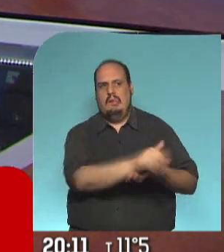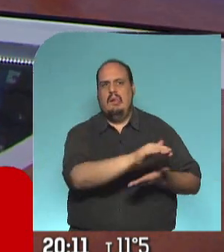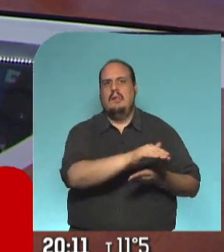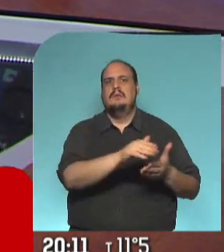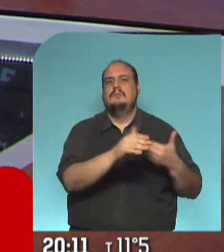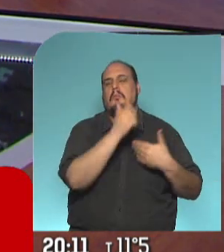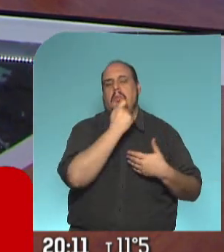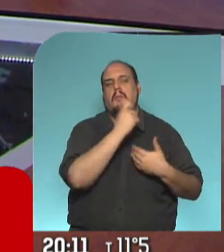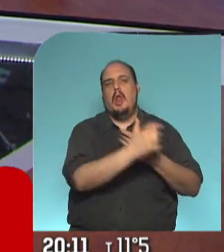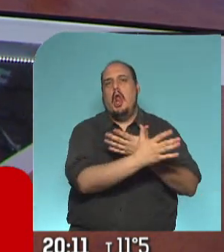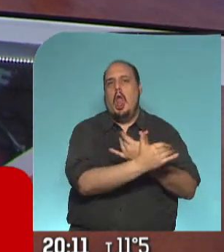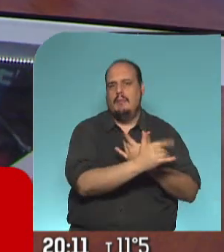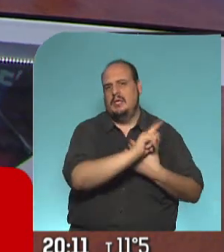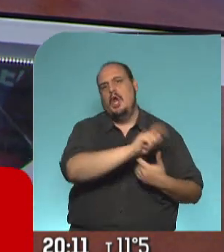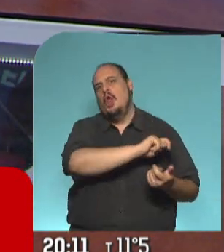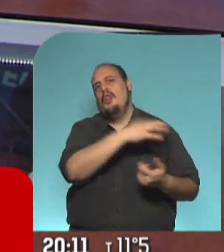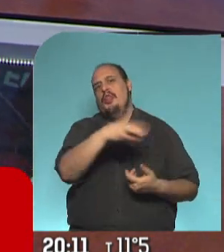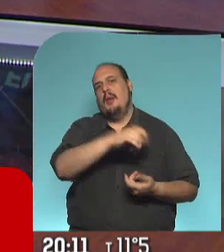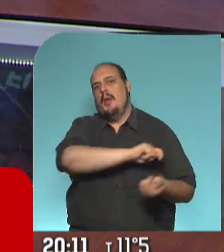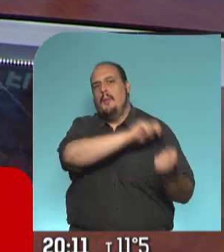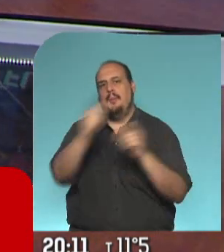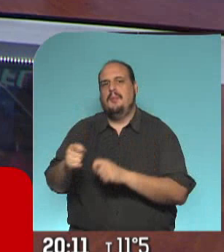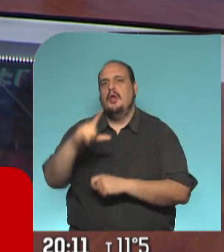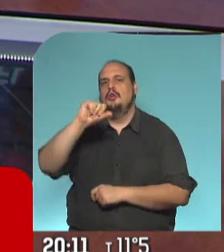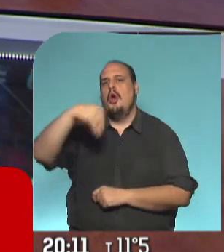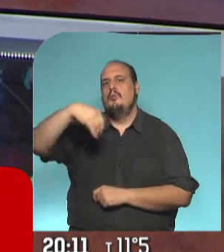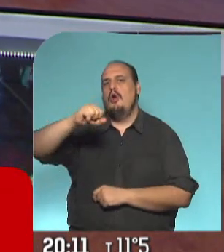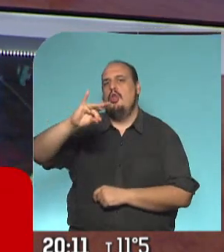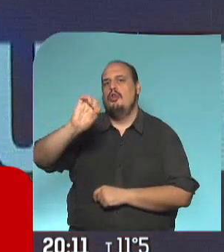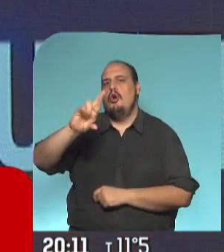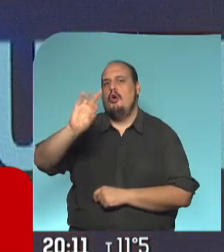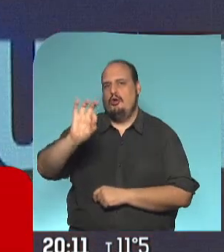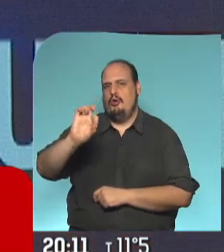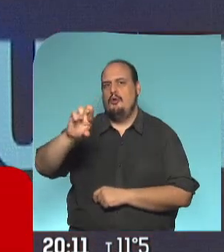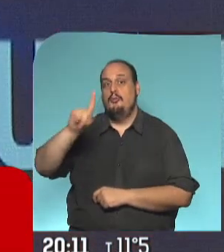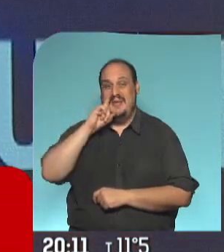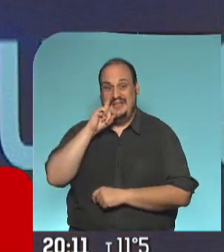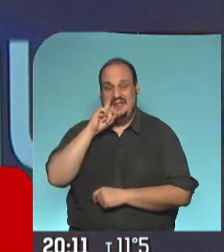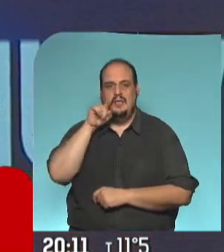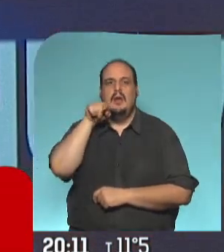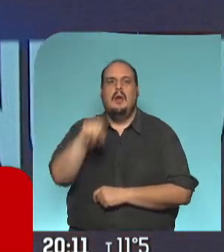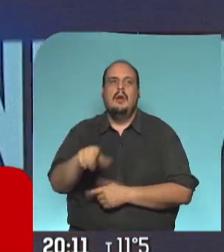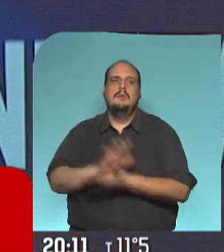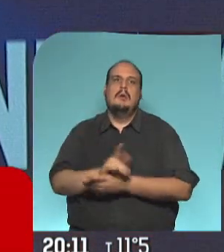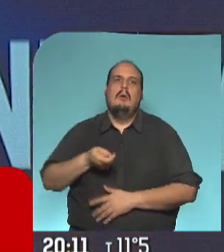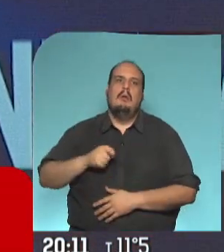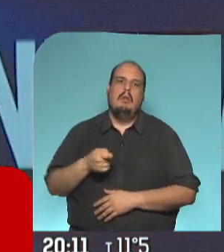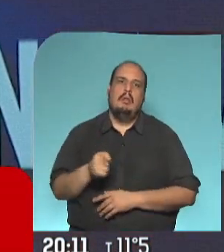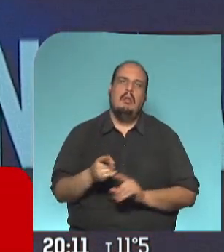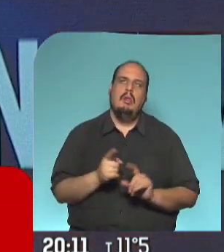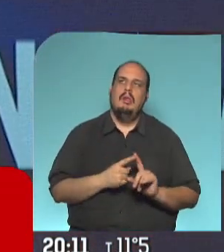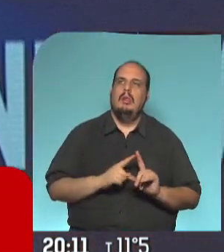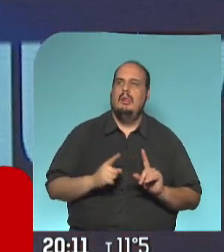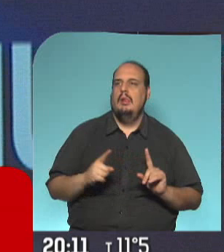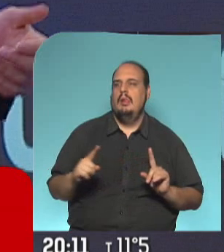y eso hace engorroso el comienzo de una investigación, le da burocracia, le